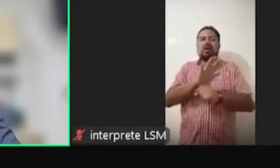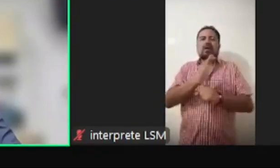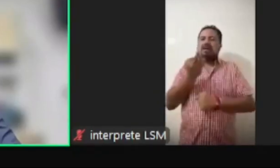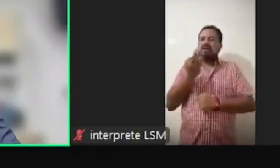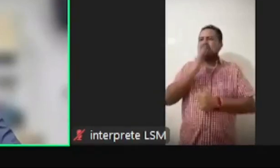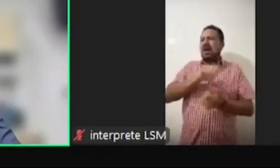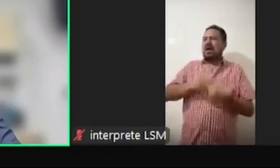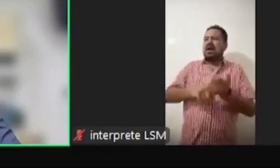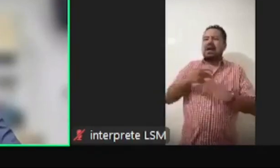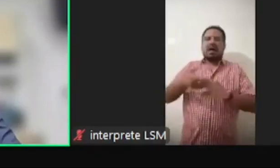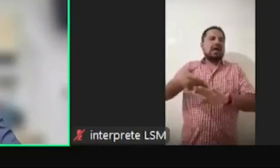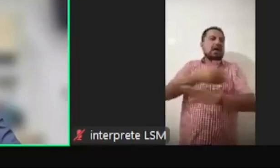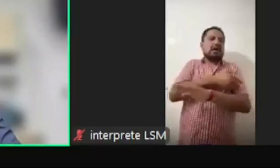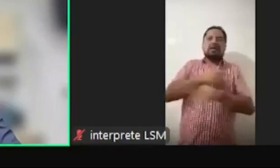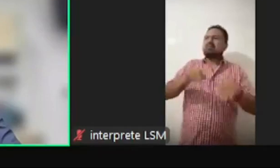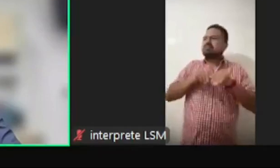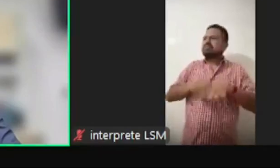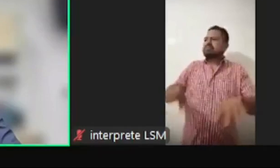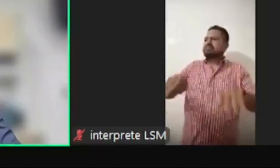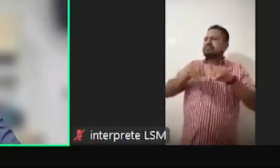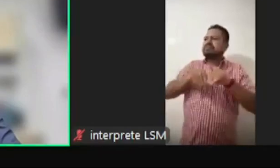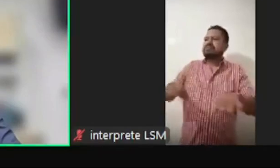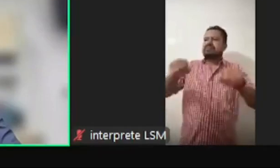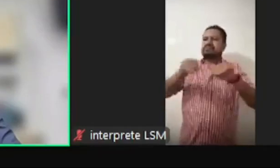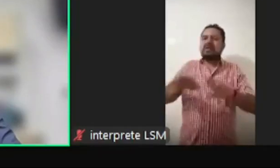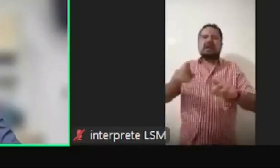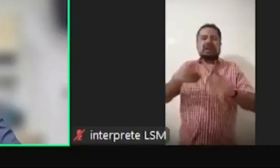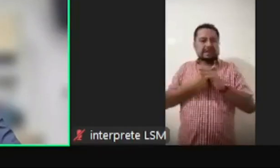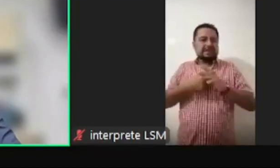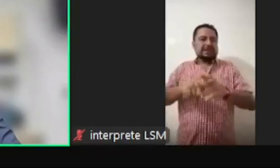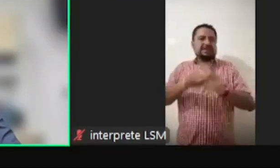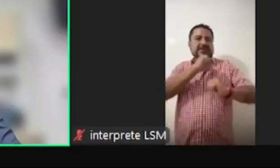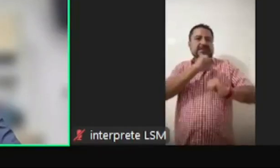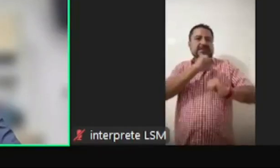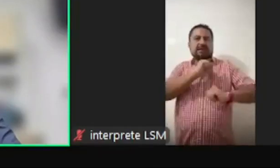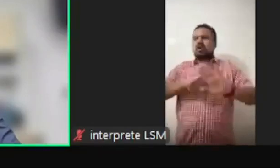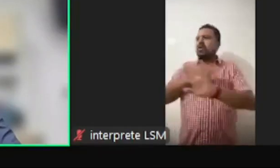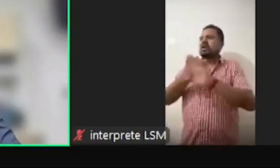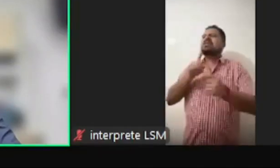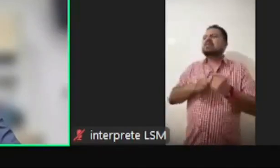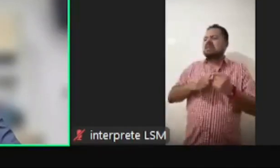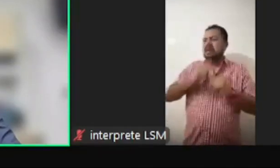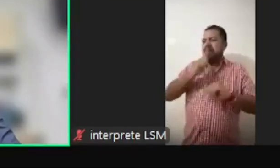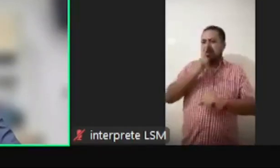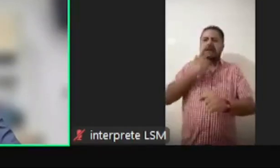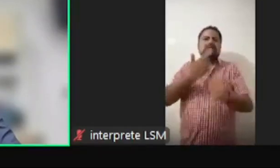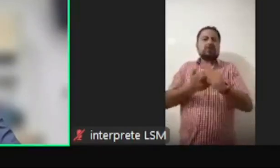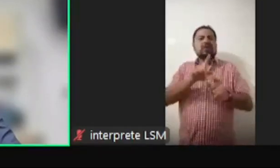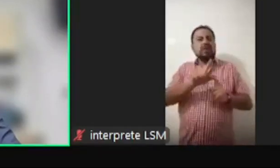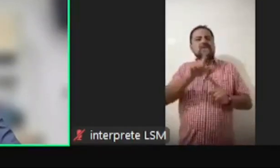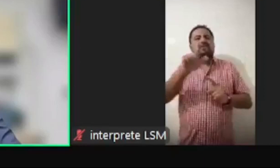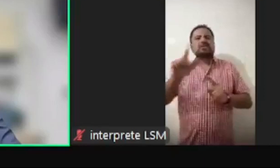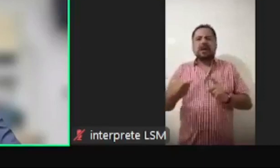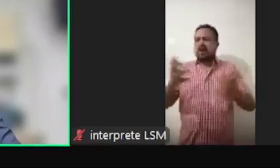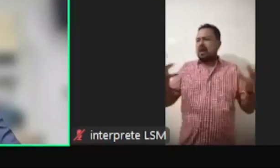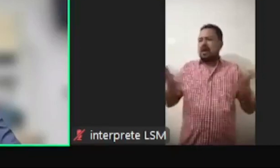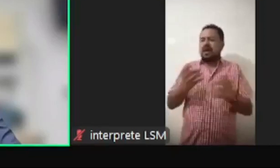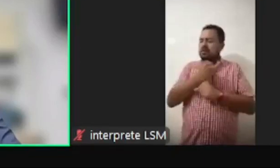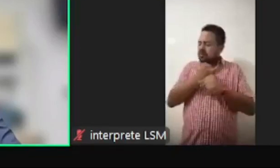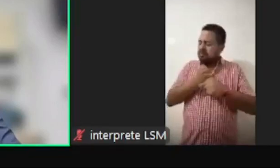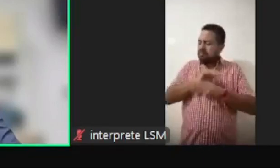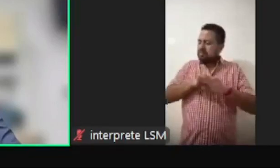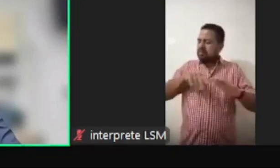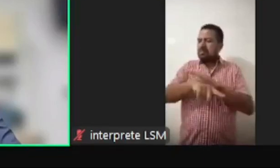de precampaña y o campaña, inicialmente en contra de quien resulte responsable y posteriormente realizadas las investigaciones por la